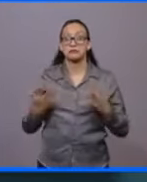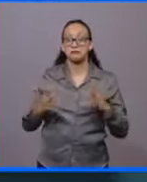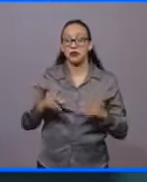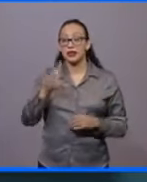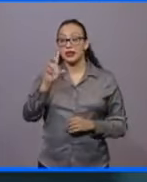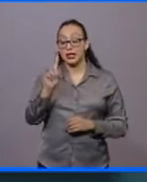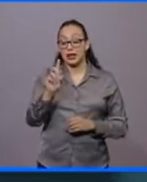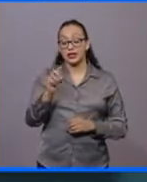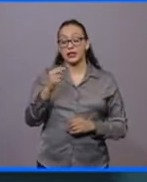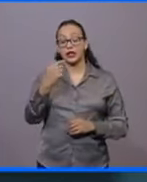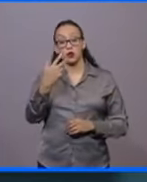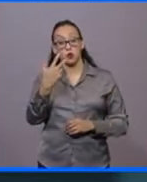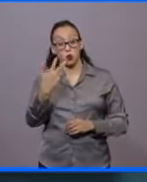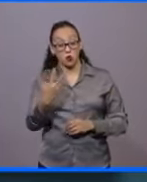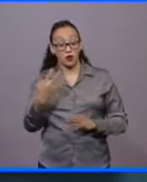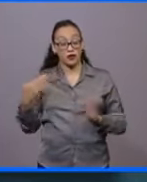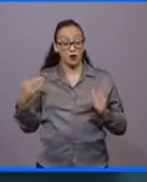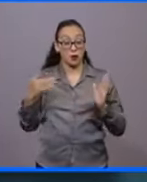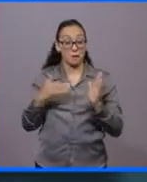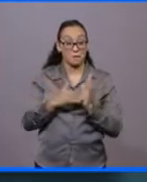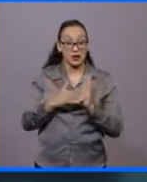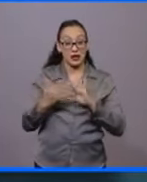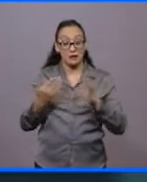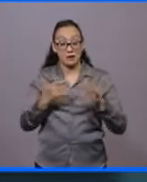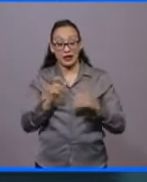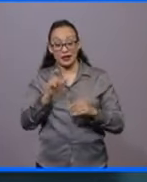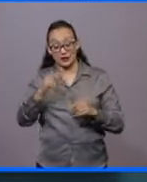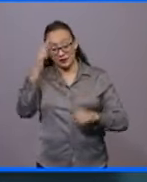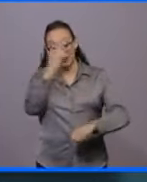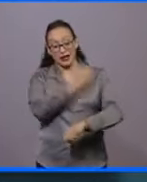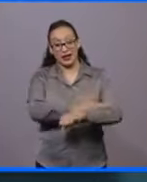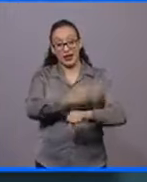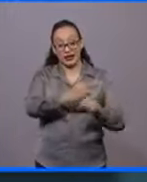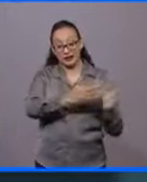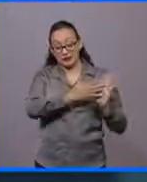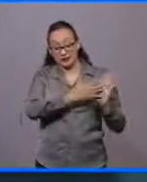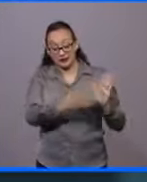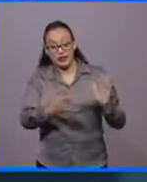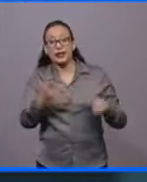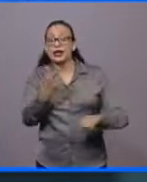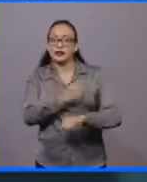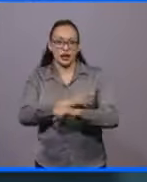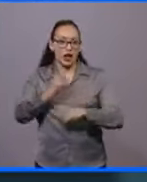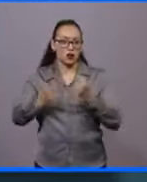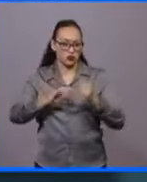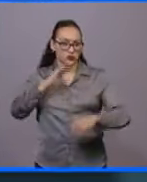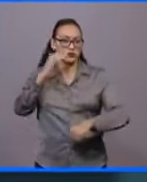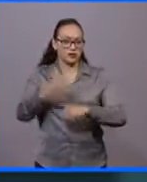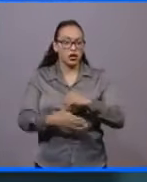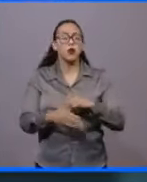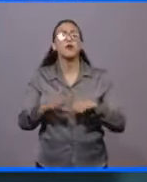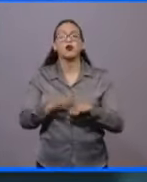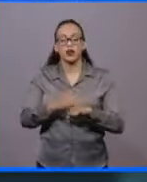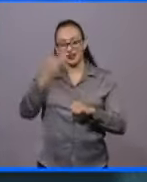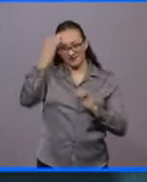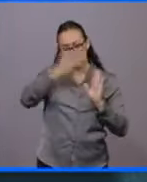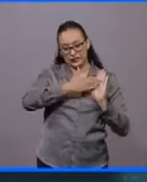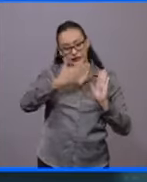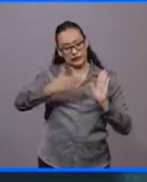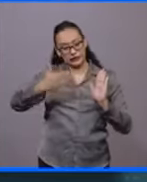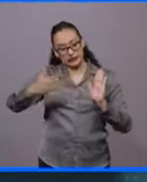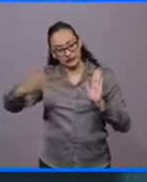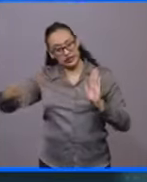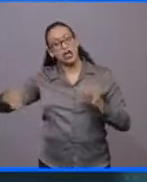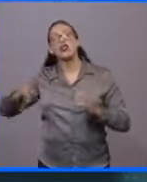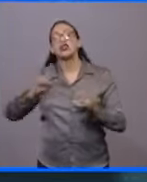de 34,000 sentencias de inmatriculación judicial y consumación de este trámite durante las jornadas itinerantes